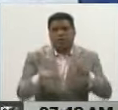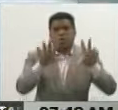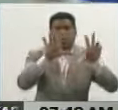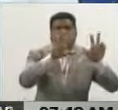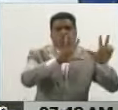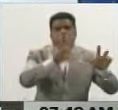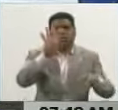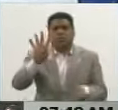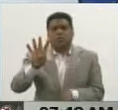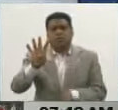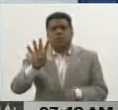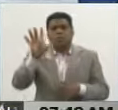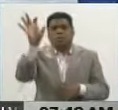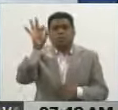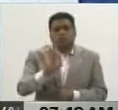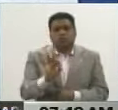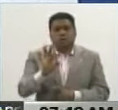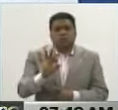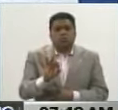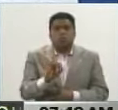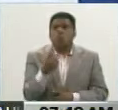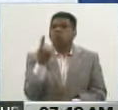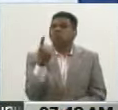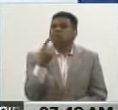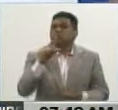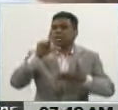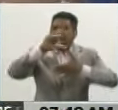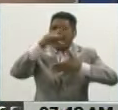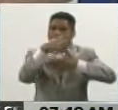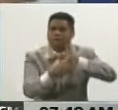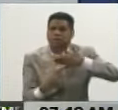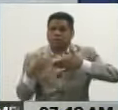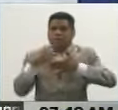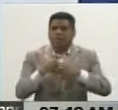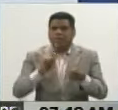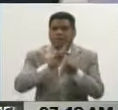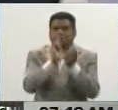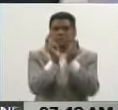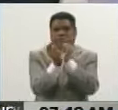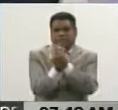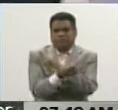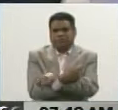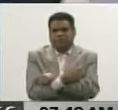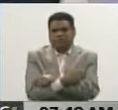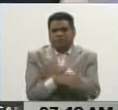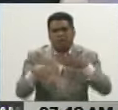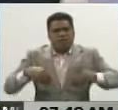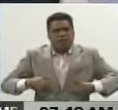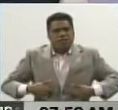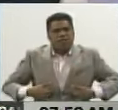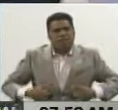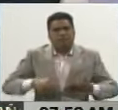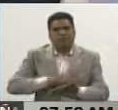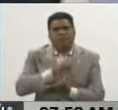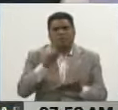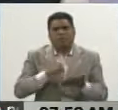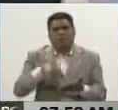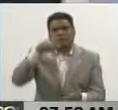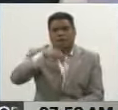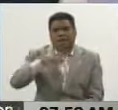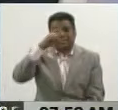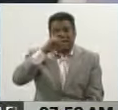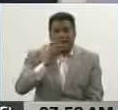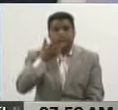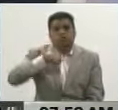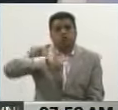América Latina, ¿no? El tema de la transformación curricular, que es el esfuerzo fundamental que vamos a tener en este año.